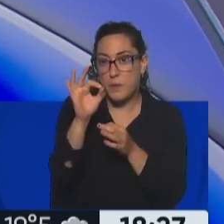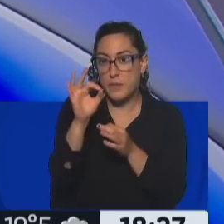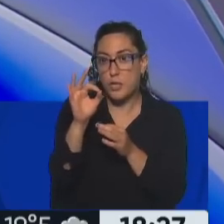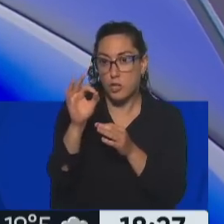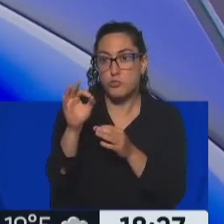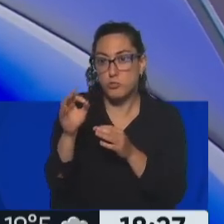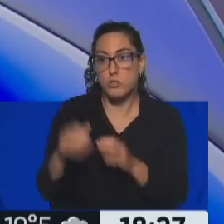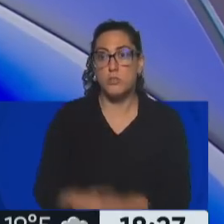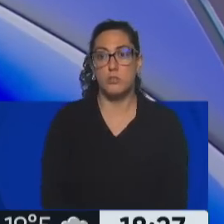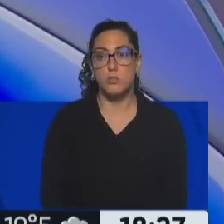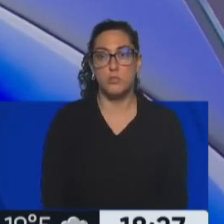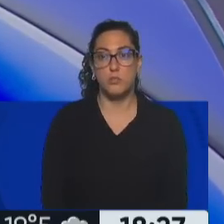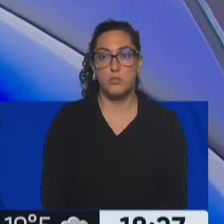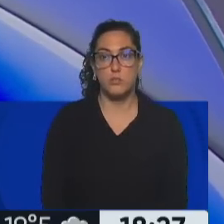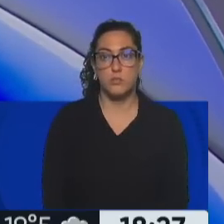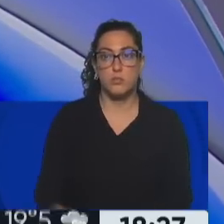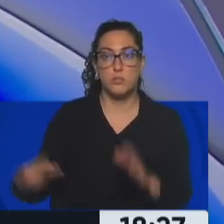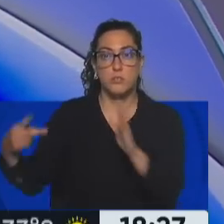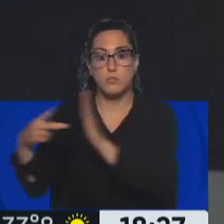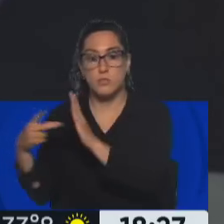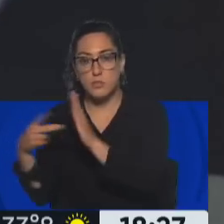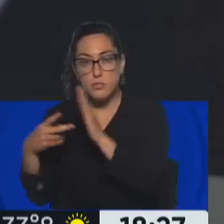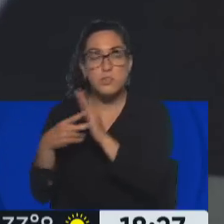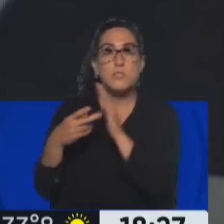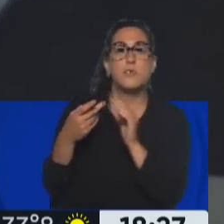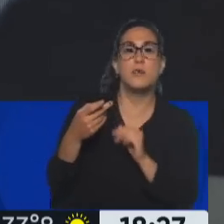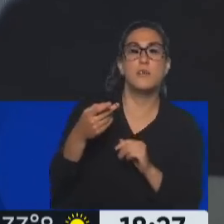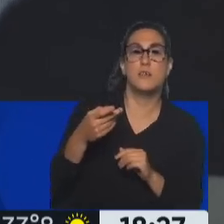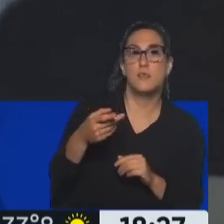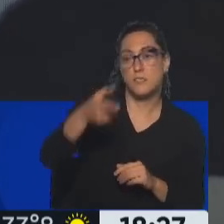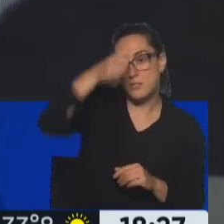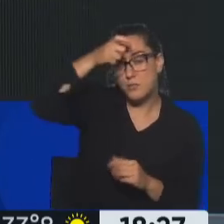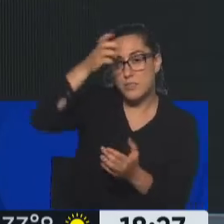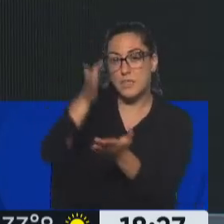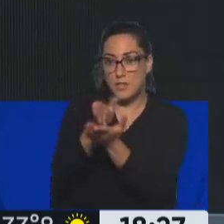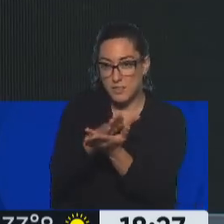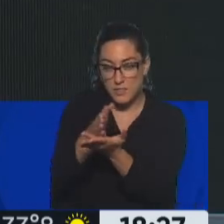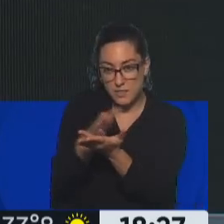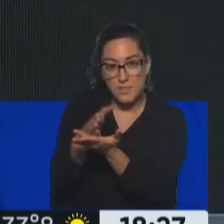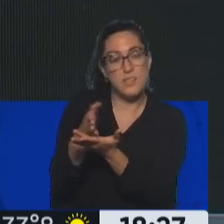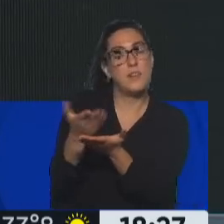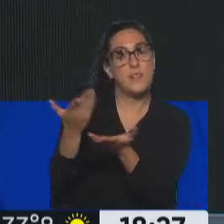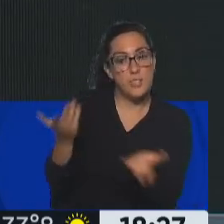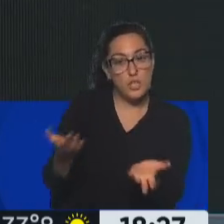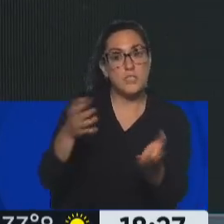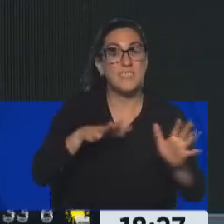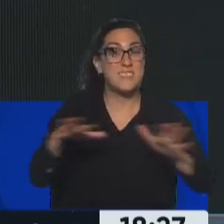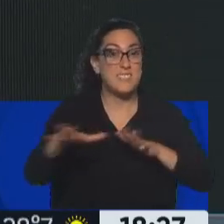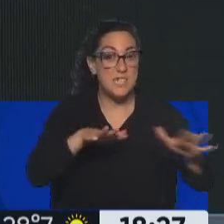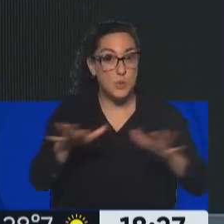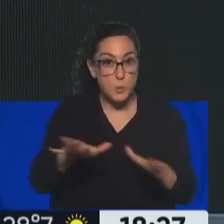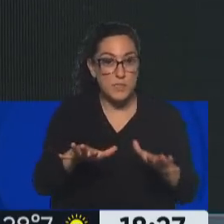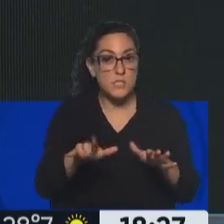con Siria. Entonces, de por sí, las posibilidades que cualquier situación